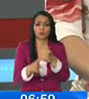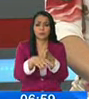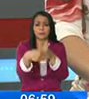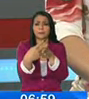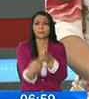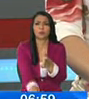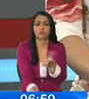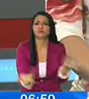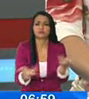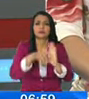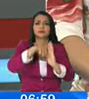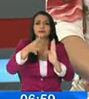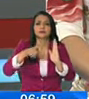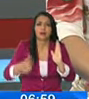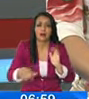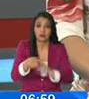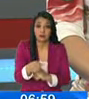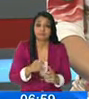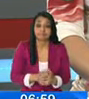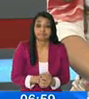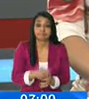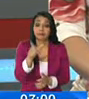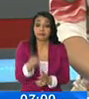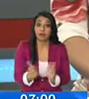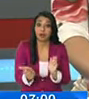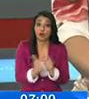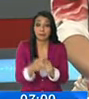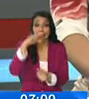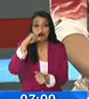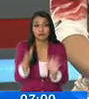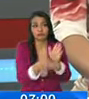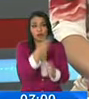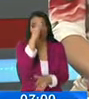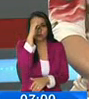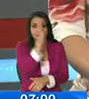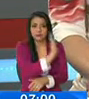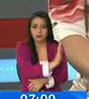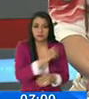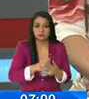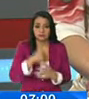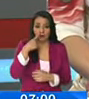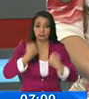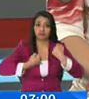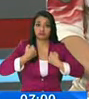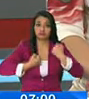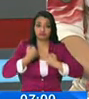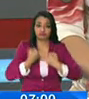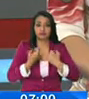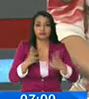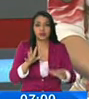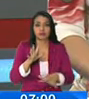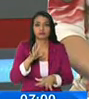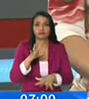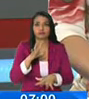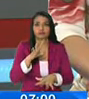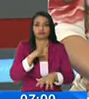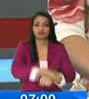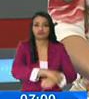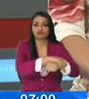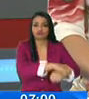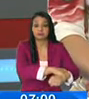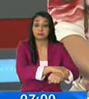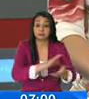Santa Elena. El acompañante del niño se encuentra internado en un hospital, mientras que el conductor de la camioneta fue trasladado tras presentar